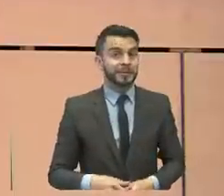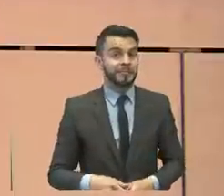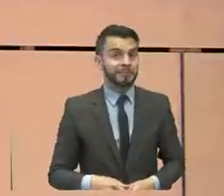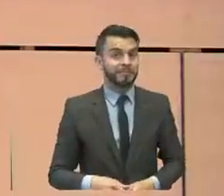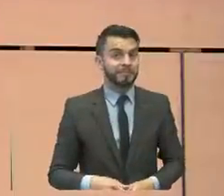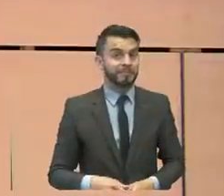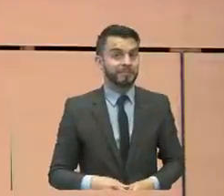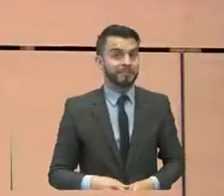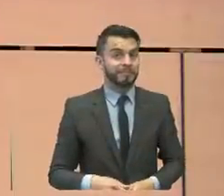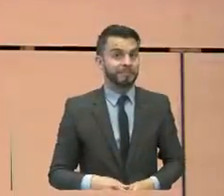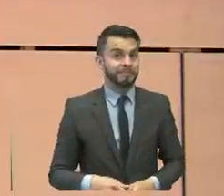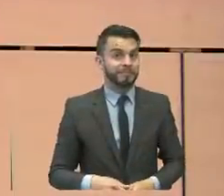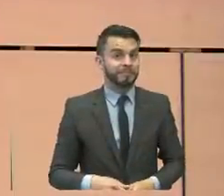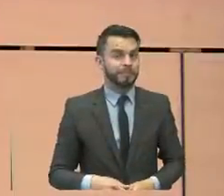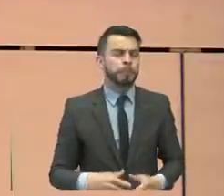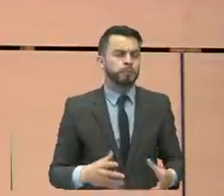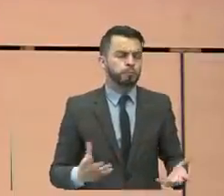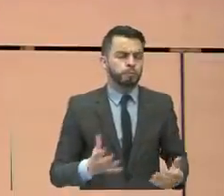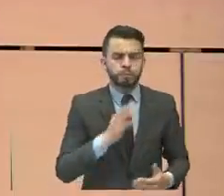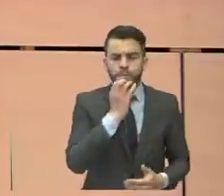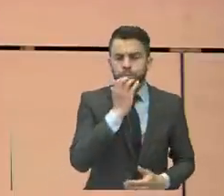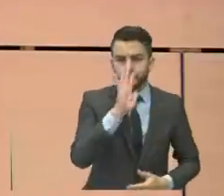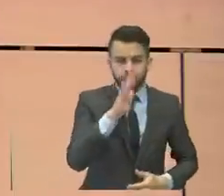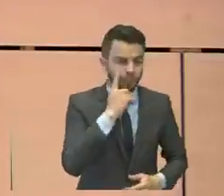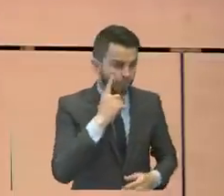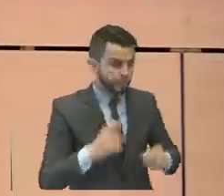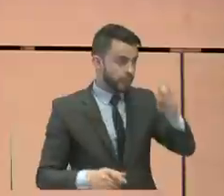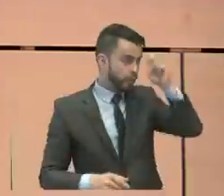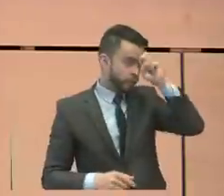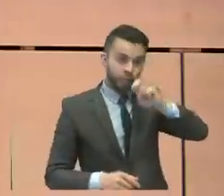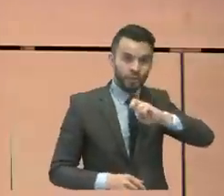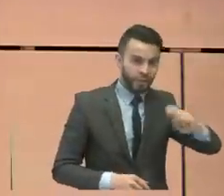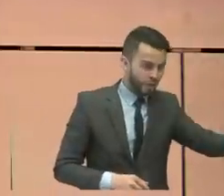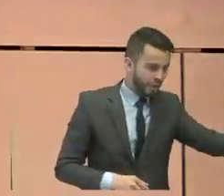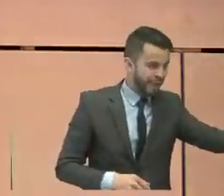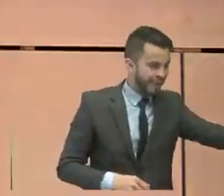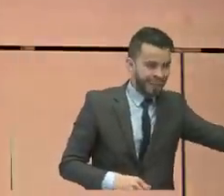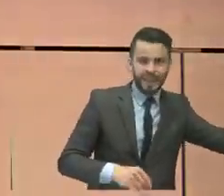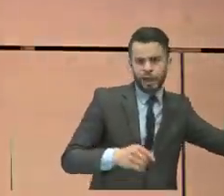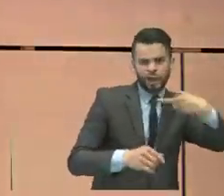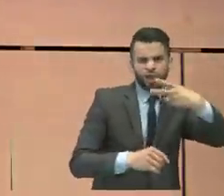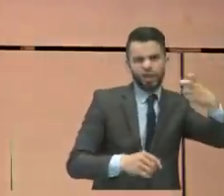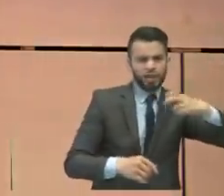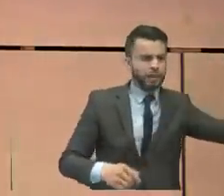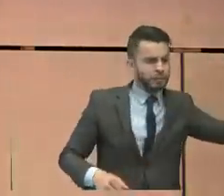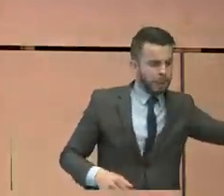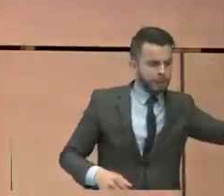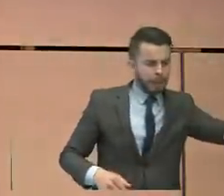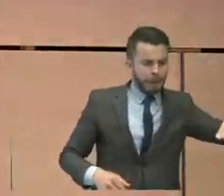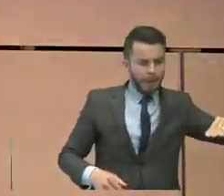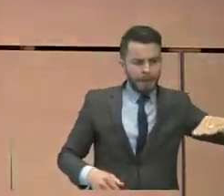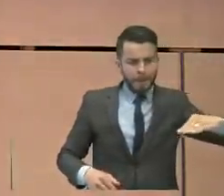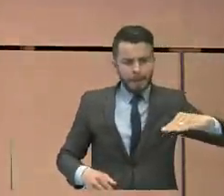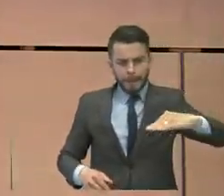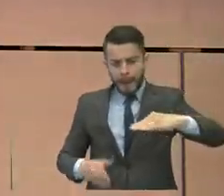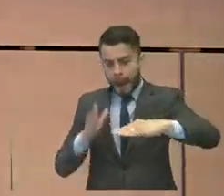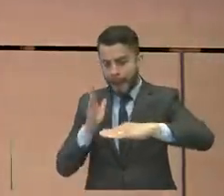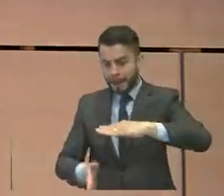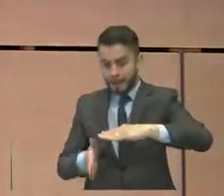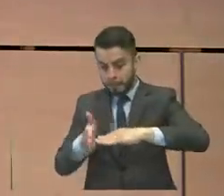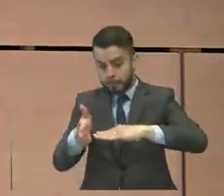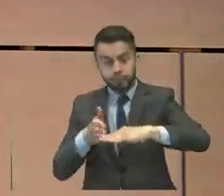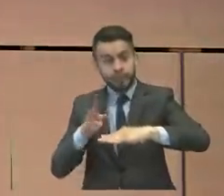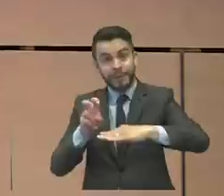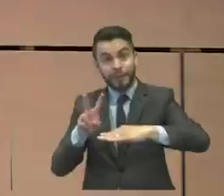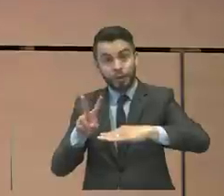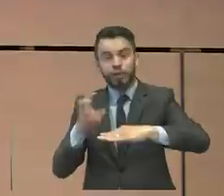Si uno viene del norte, el corredor norte, o sea, el que viene desde la 200 hasta la calle 72, es el más intensamente